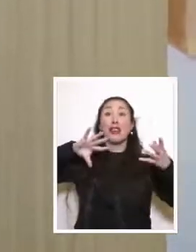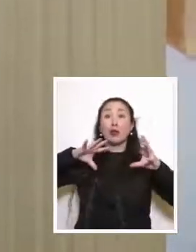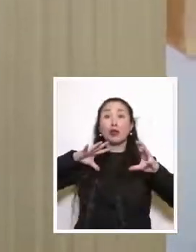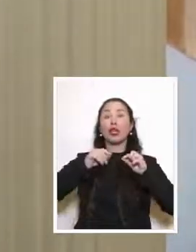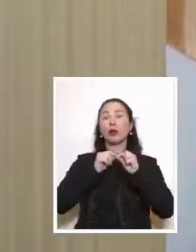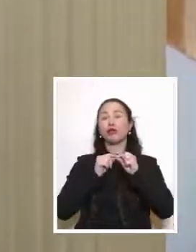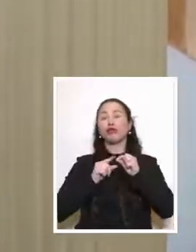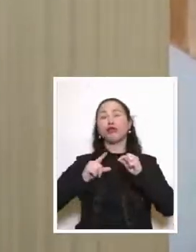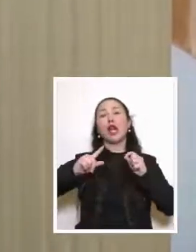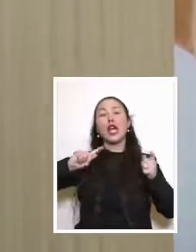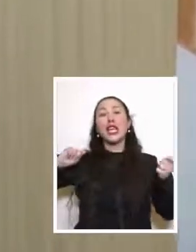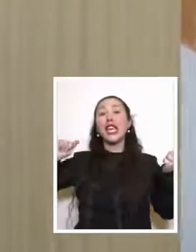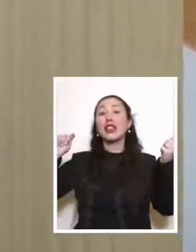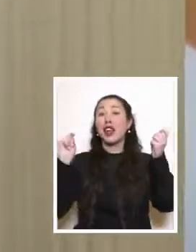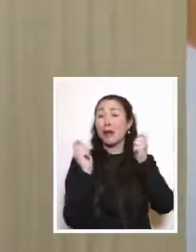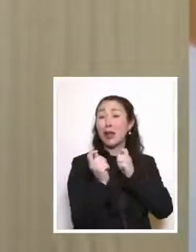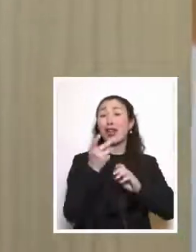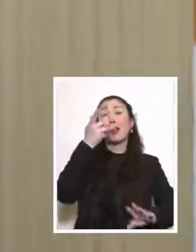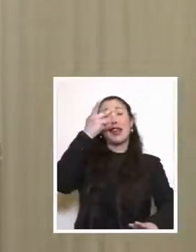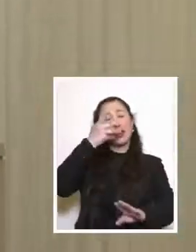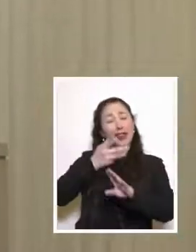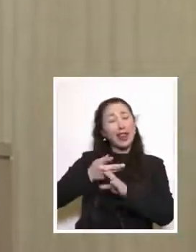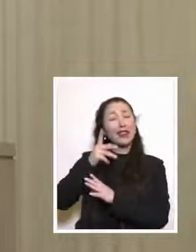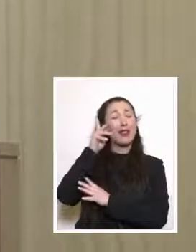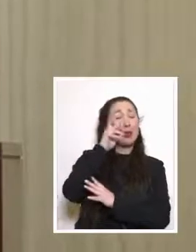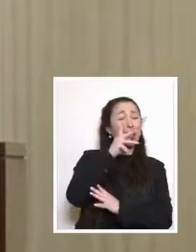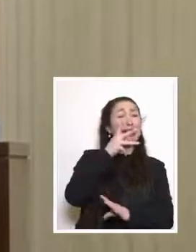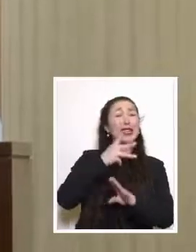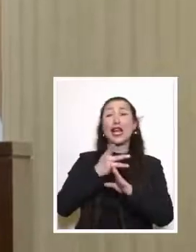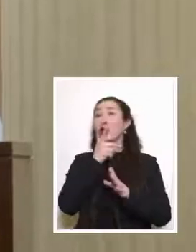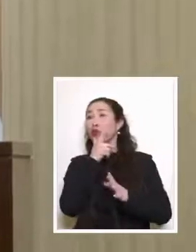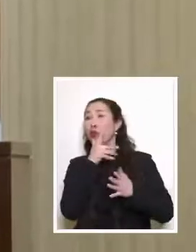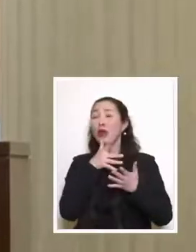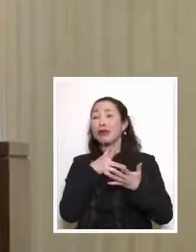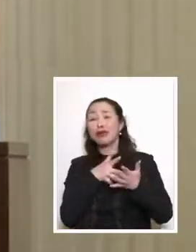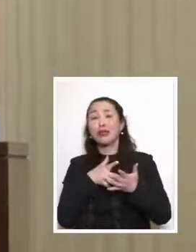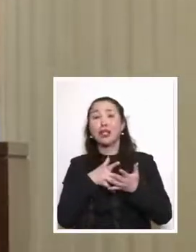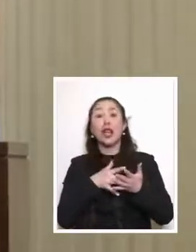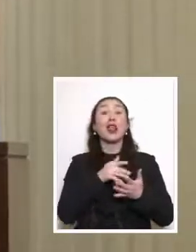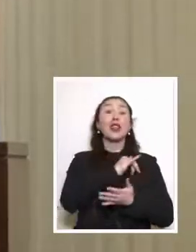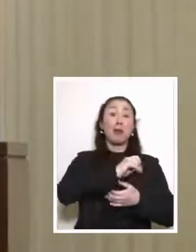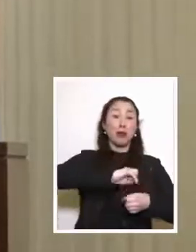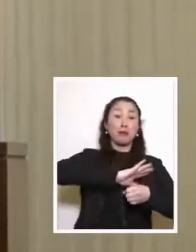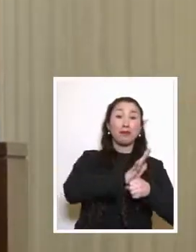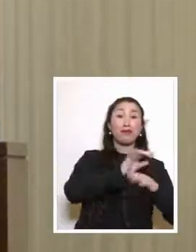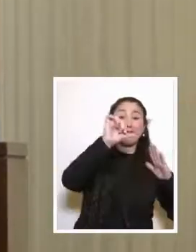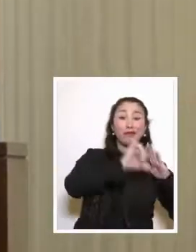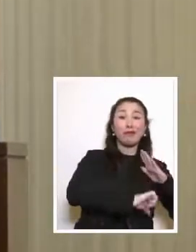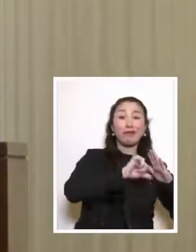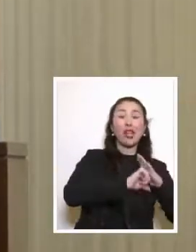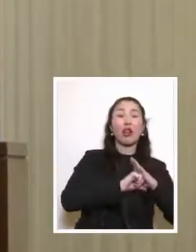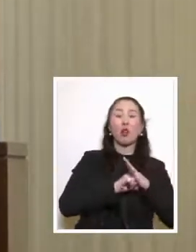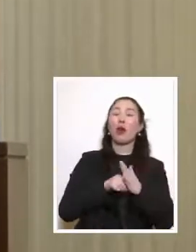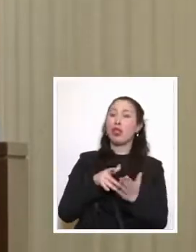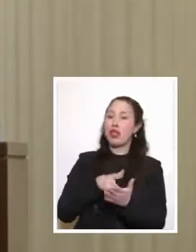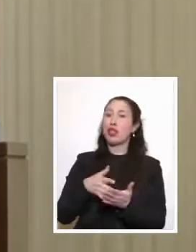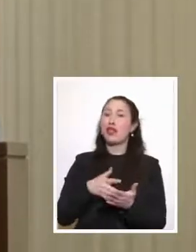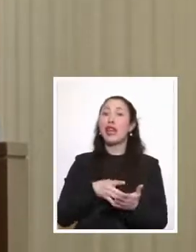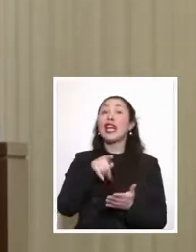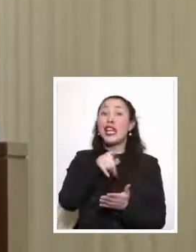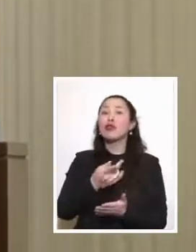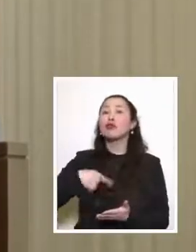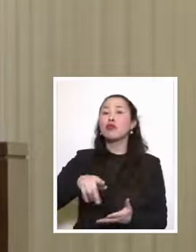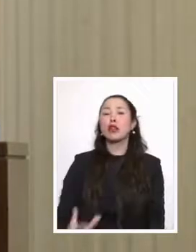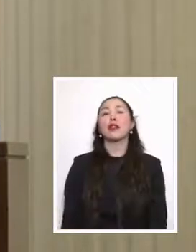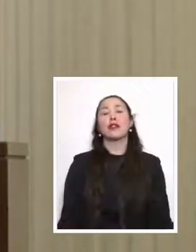creciente de complejidad, de incertidumbre y, lamentablemente, pospandemia, de precariedad también. Y de eso tenemos que hacernos